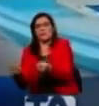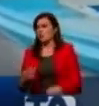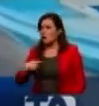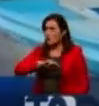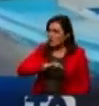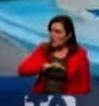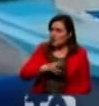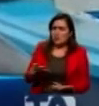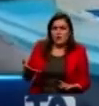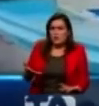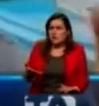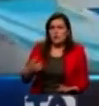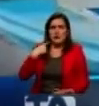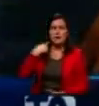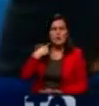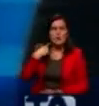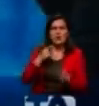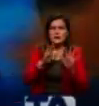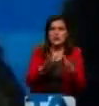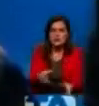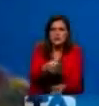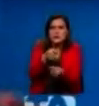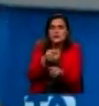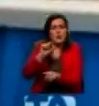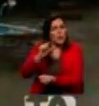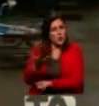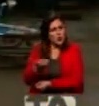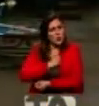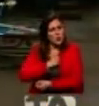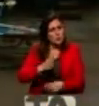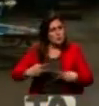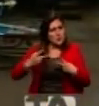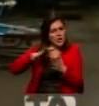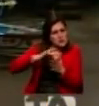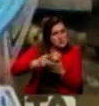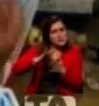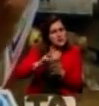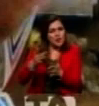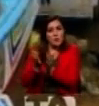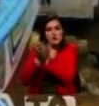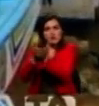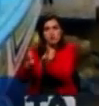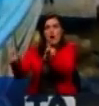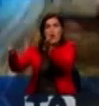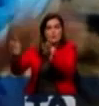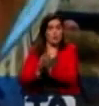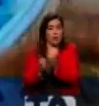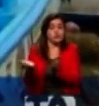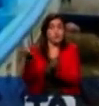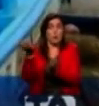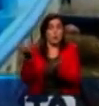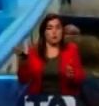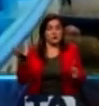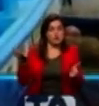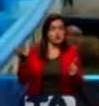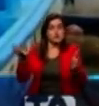que quizás mensualmente llegamos a unas 10. Incluso ponen en peligro sus vidas y embarcaciones. Entonces entran en sinucias apagadas. ¿Nos chocamos